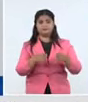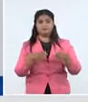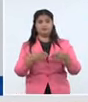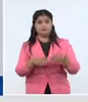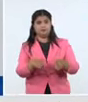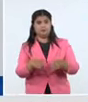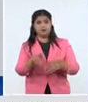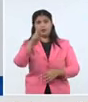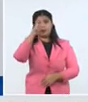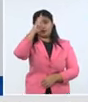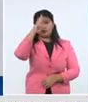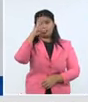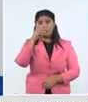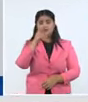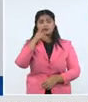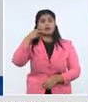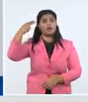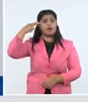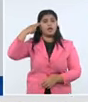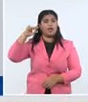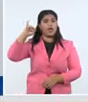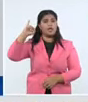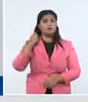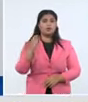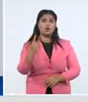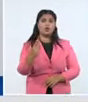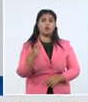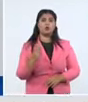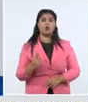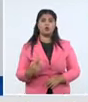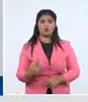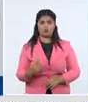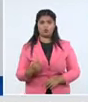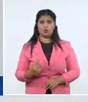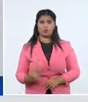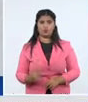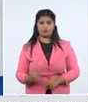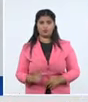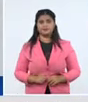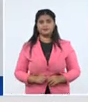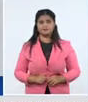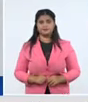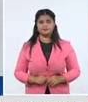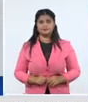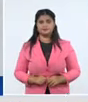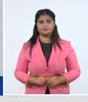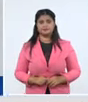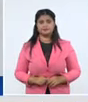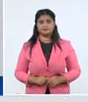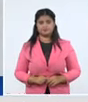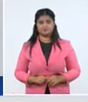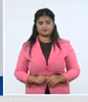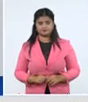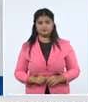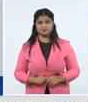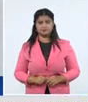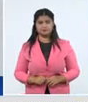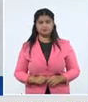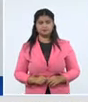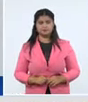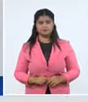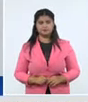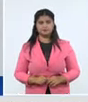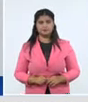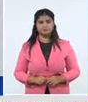República Dominicana y Haití, un caso importado que arribó de cada uno de estas provincias, de